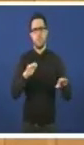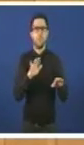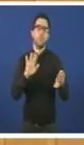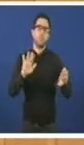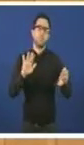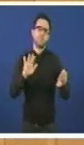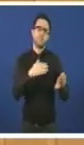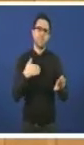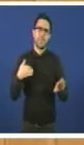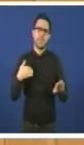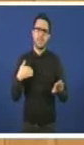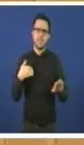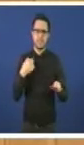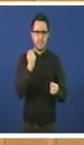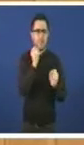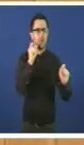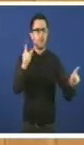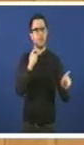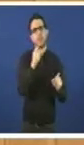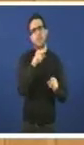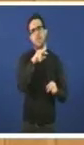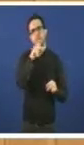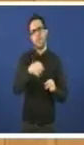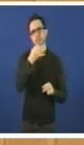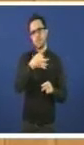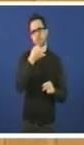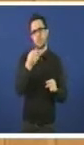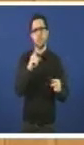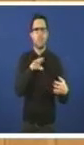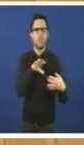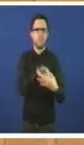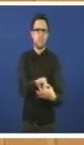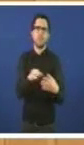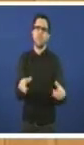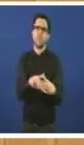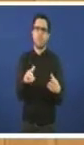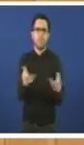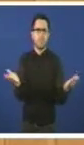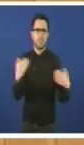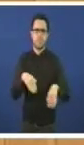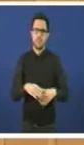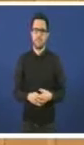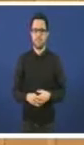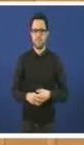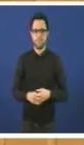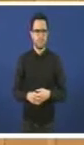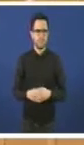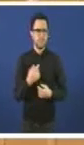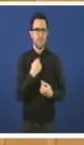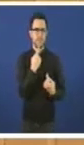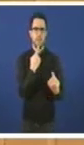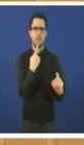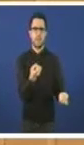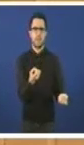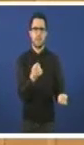dan discursos nunca haya una sociedad de galicia le voy a decir señor lo de irak estaríamos